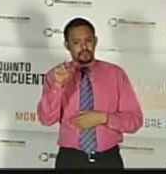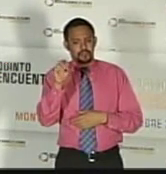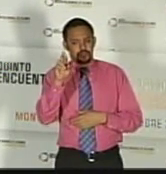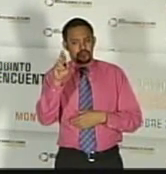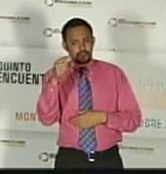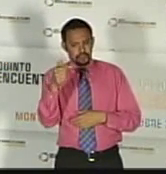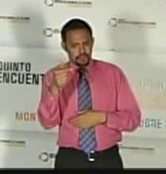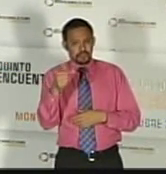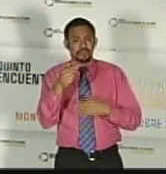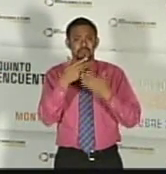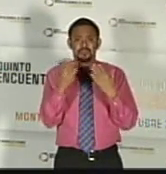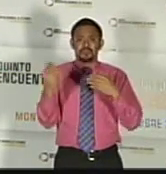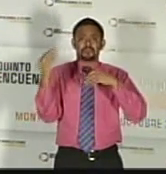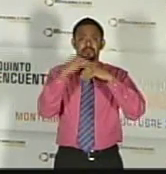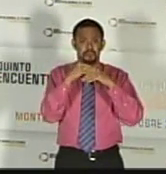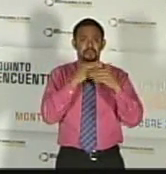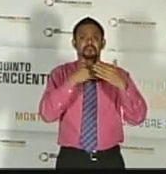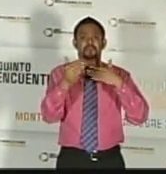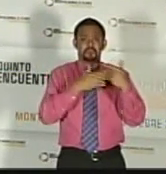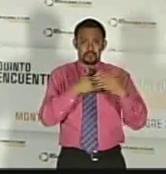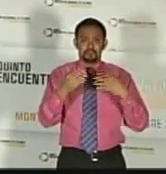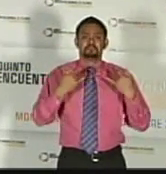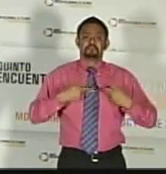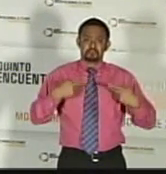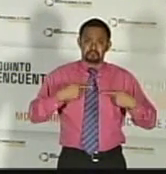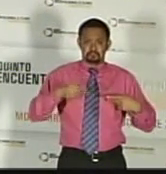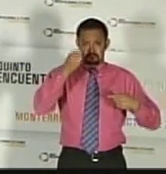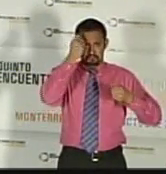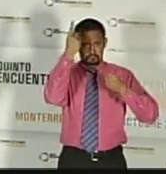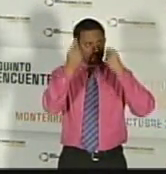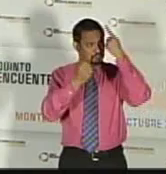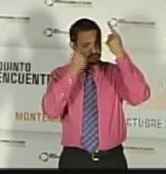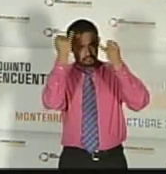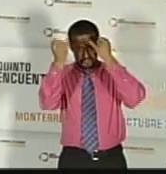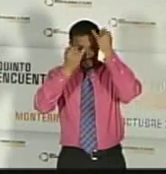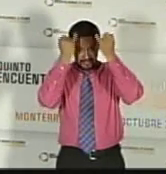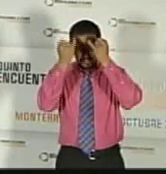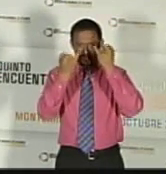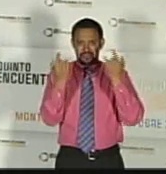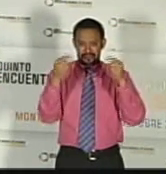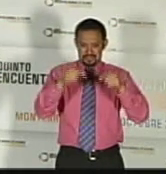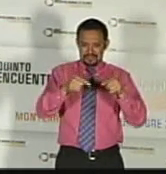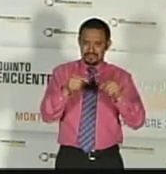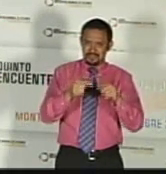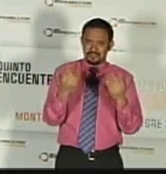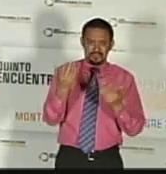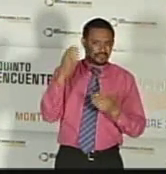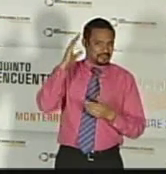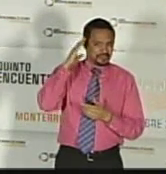poner a los innovadores y los creadores que han escuchado en esta maravillosa conferencia,